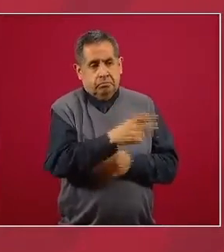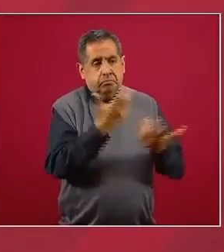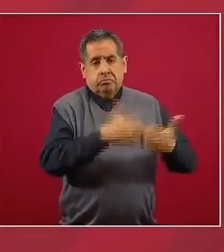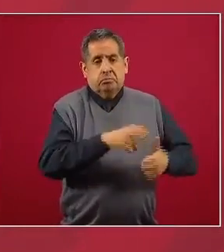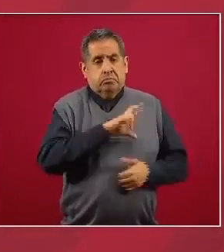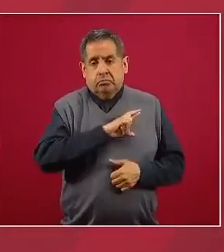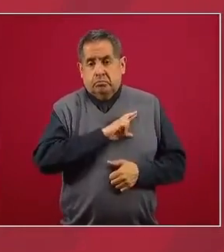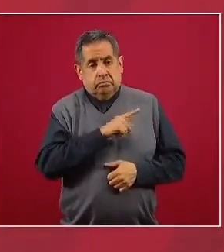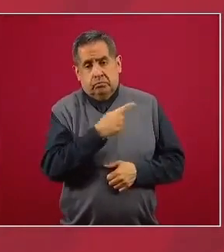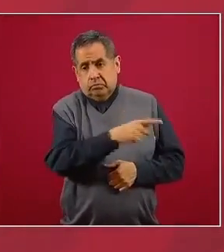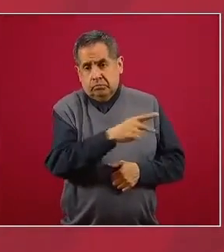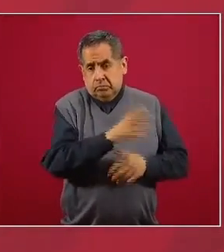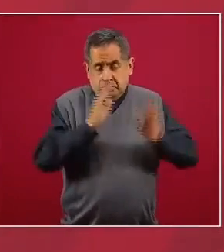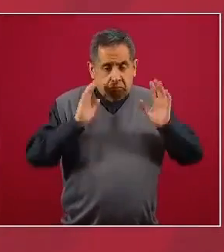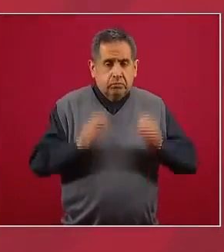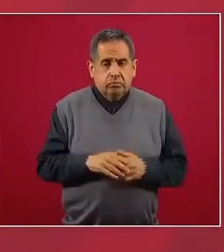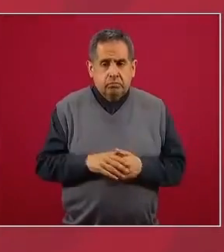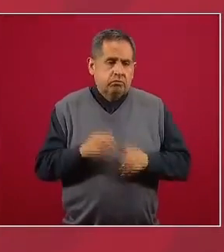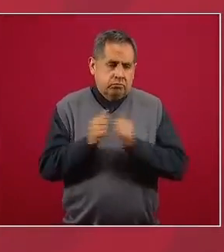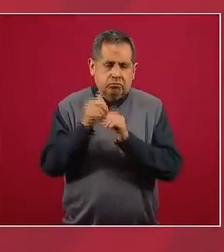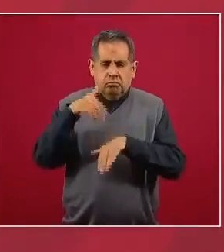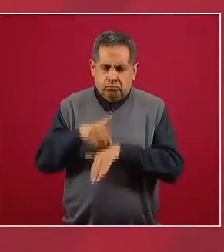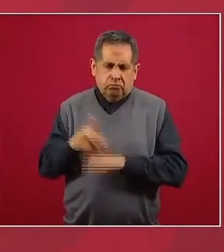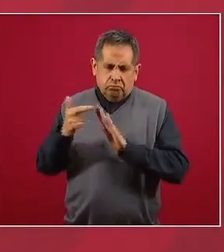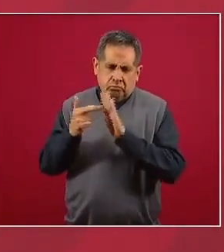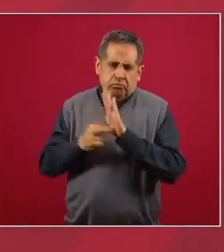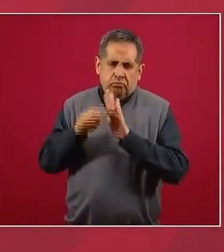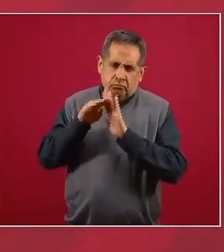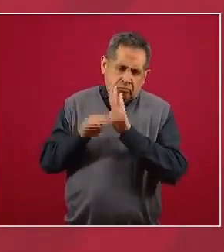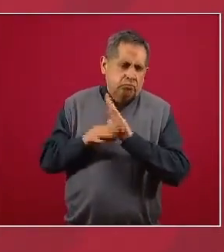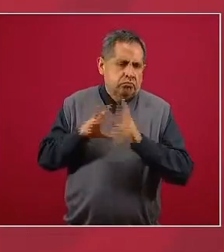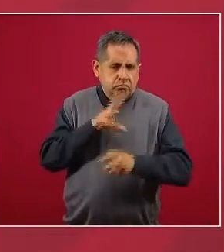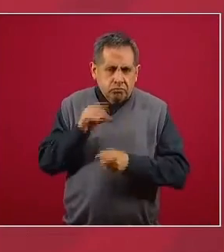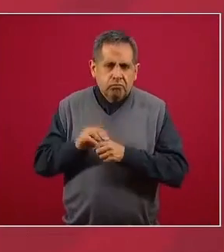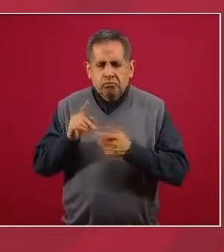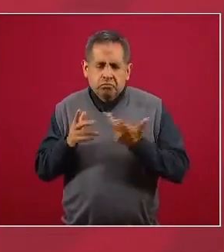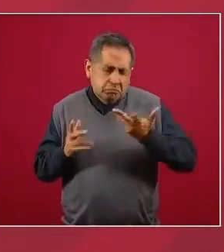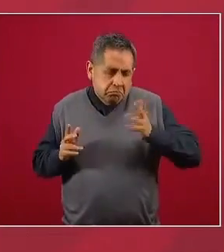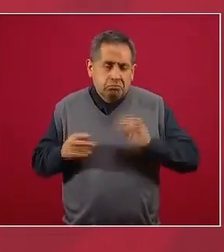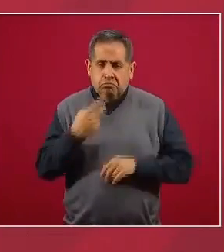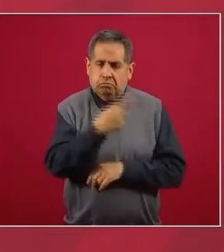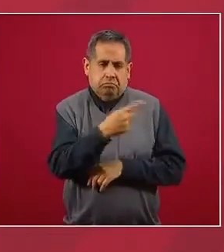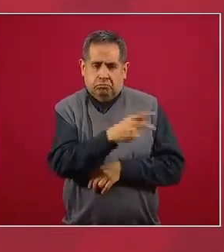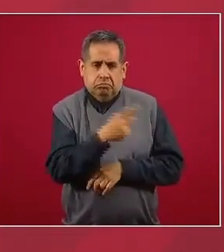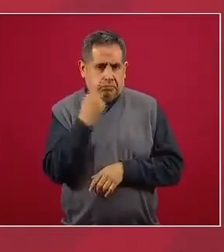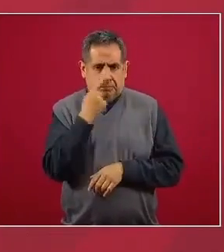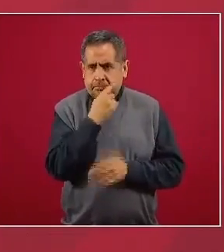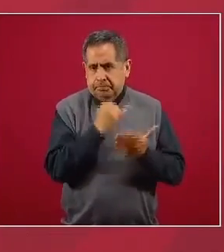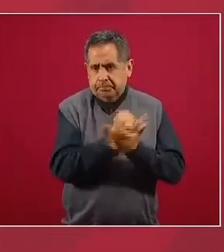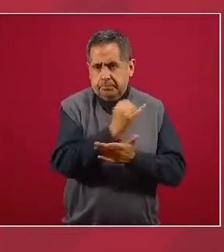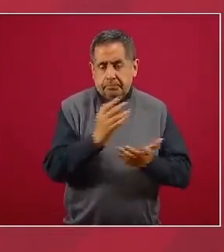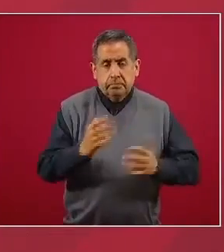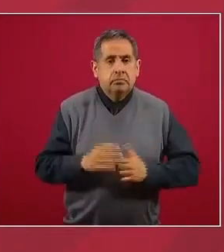empresa privada, obviamente en apego a la legislación, incluyendo la regulación sanitaria.